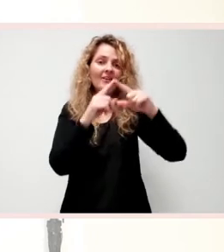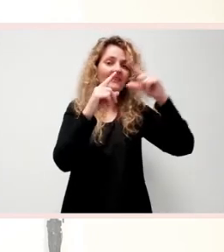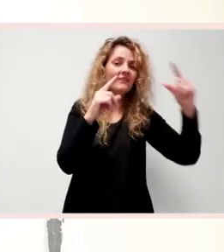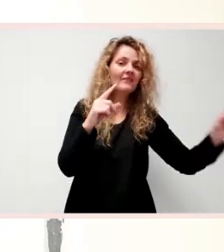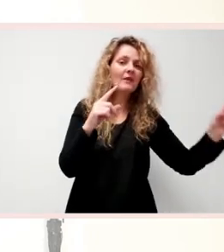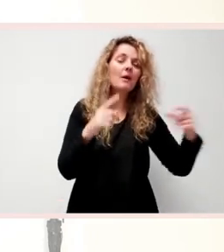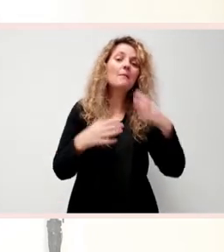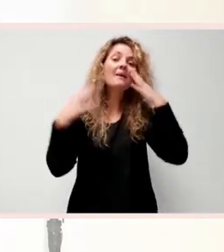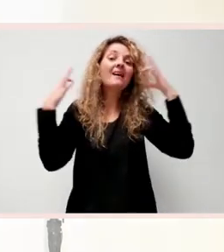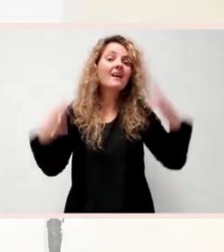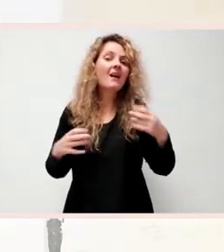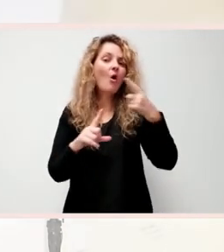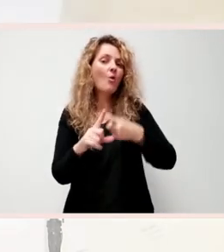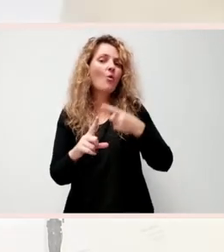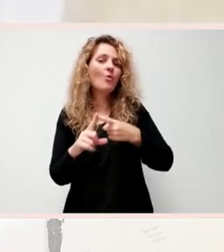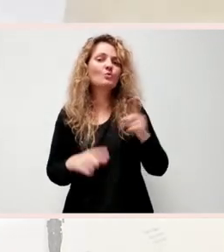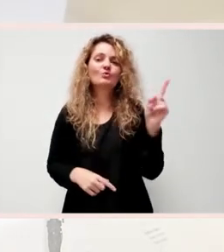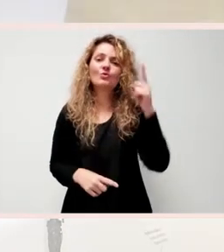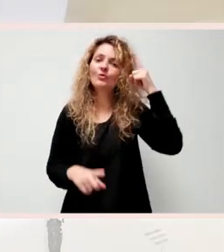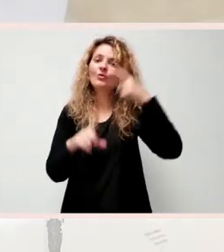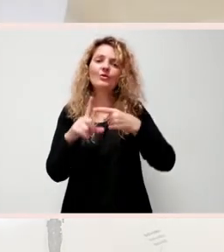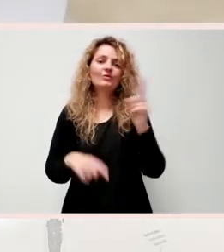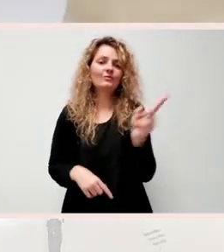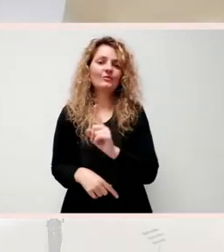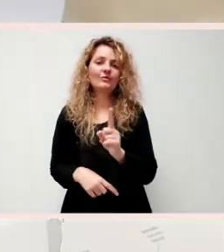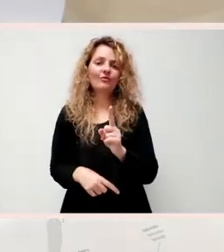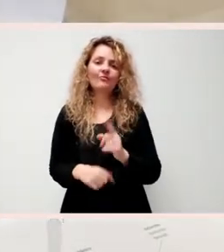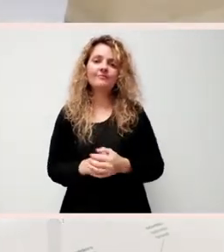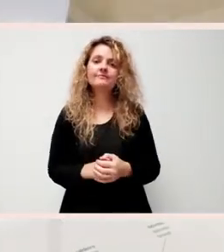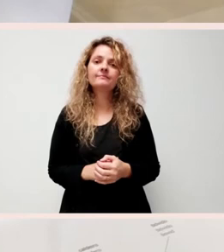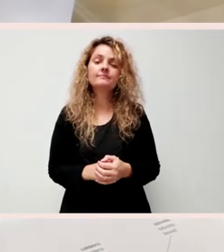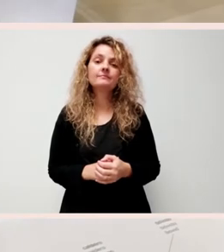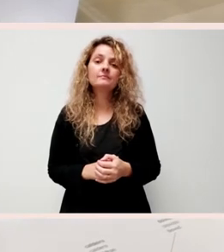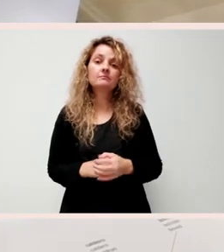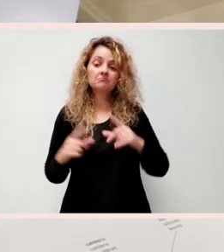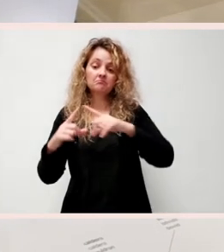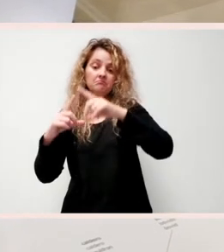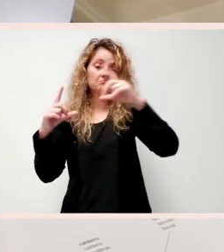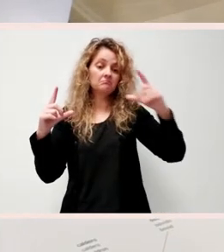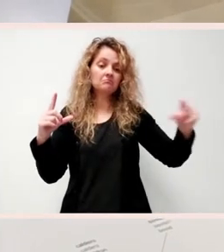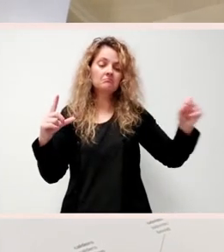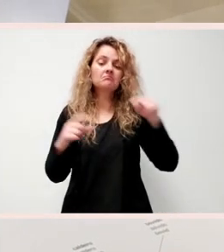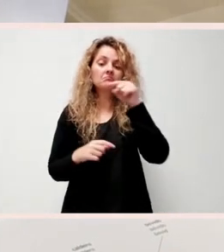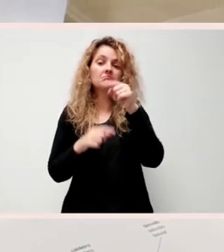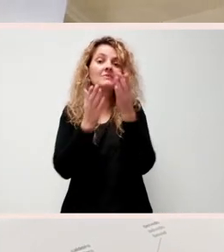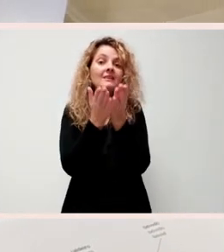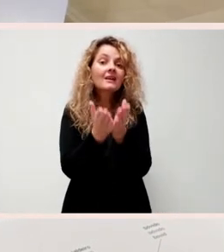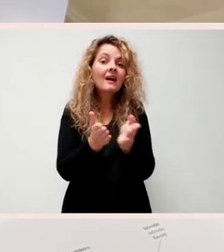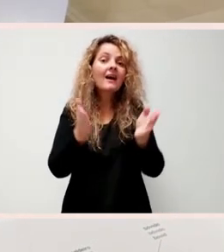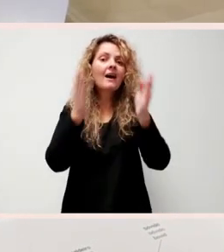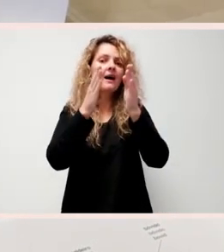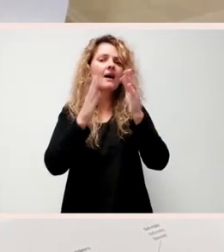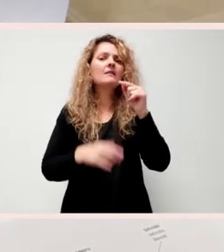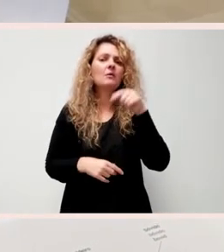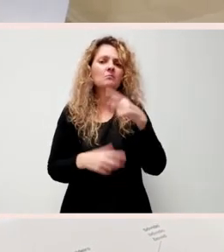non se utilizaría como machado. Máis ben será o elemento do caldeiro o que poderíamos utilizar para interpretar unha das súas